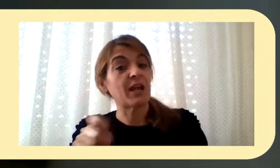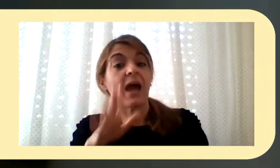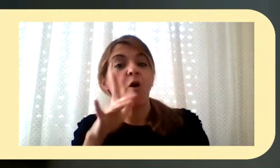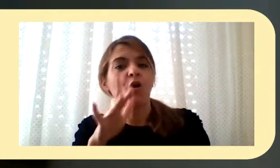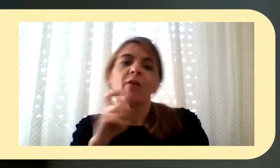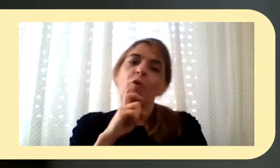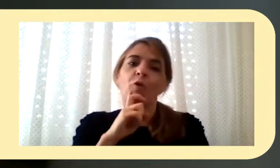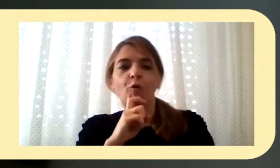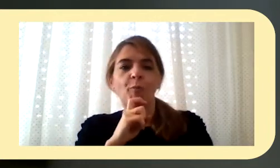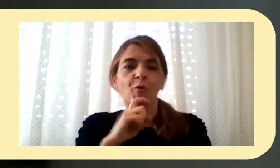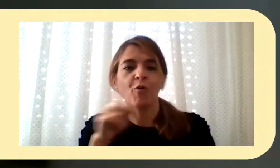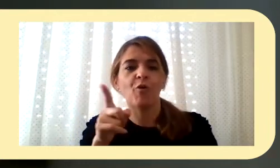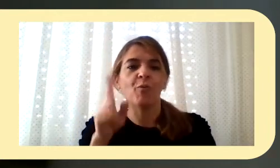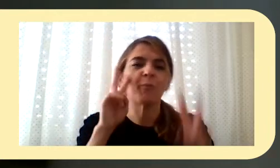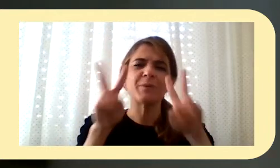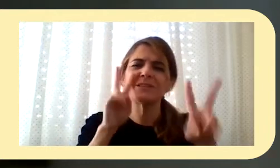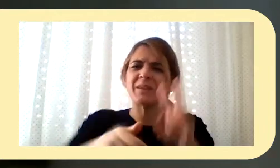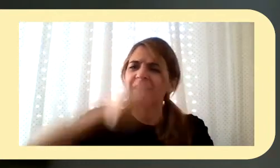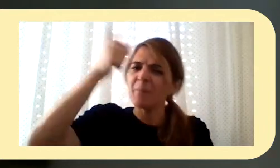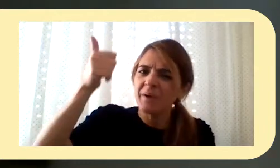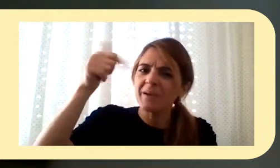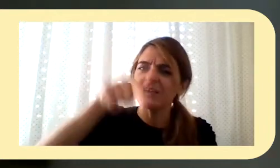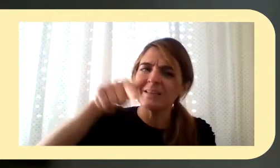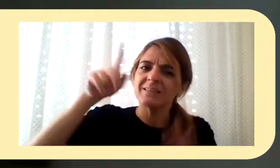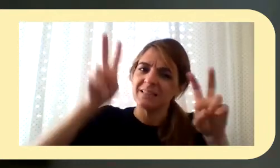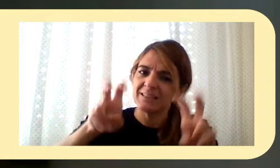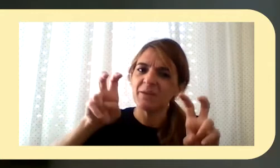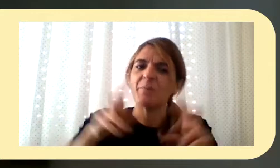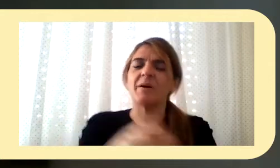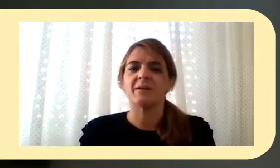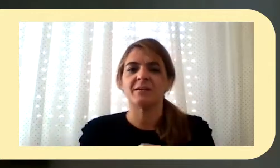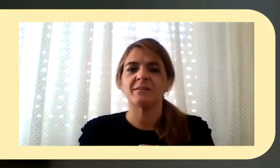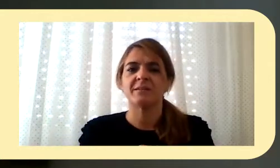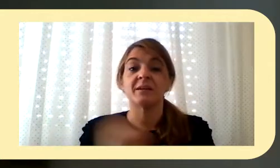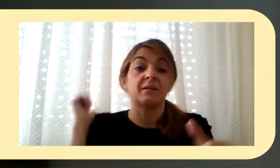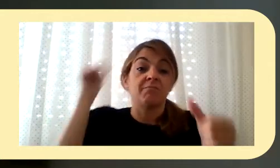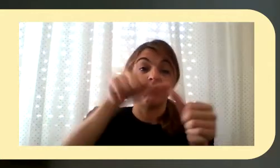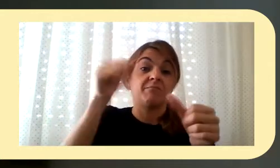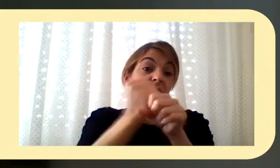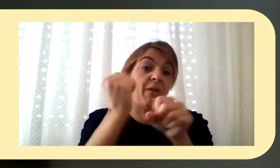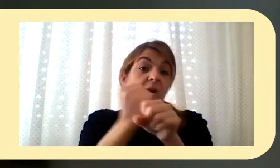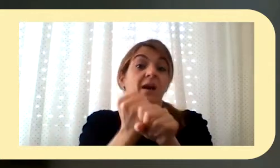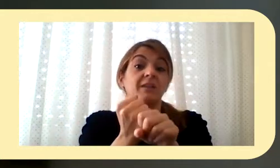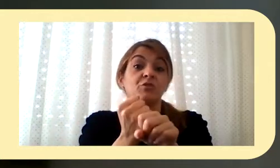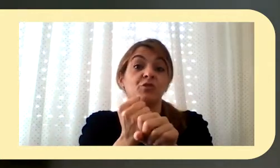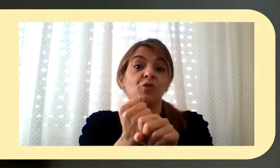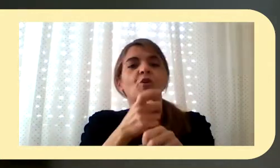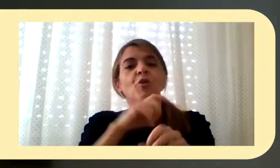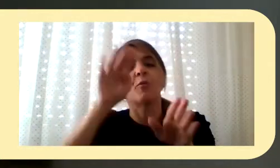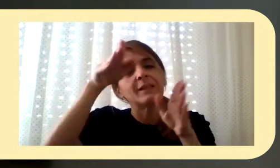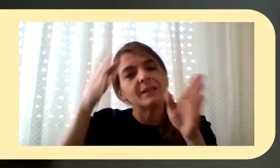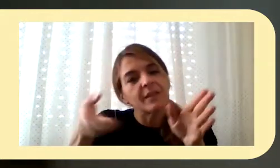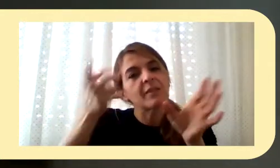sacar, visibilizar todo esto que venimos trabajando, cómo mejorar la atención, la